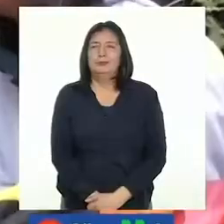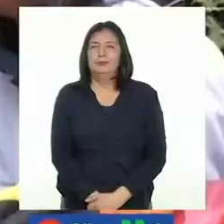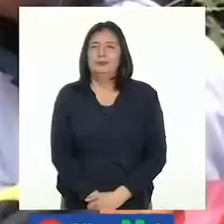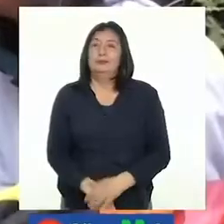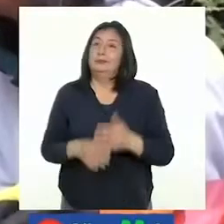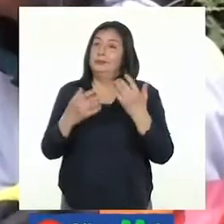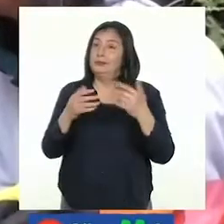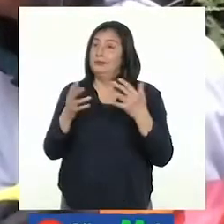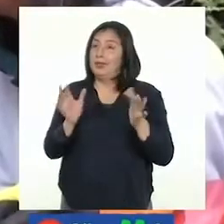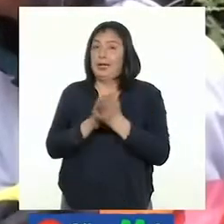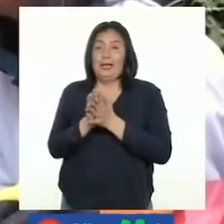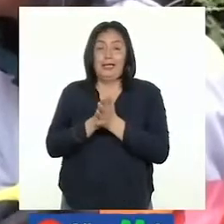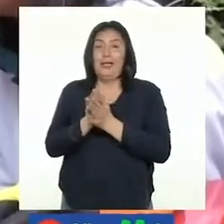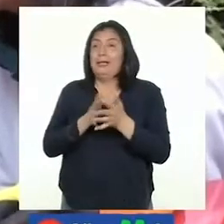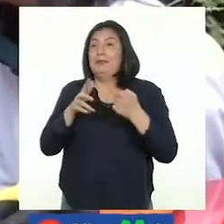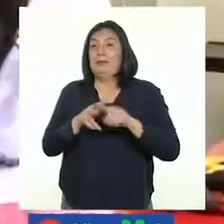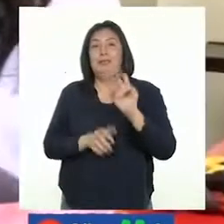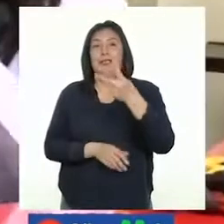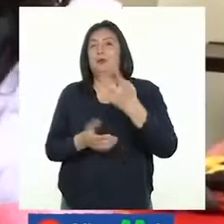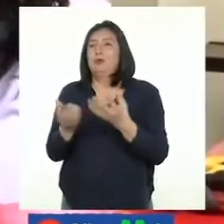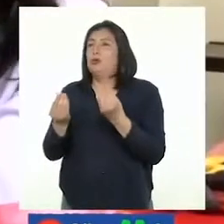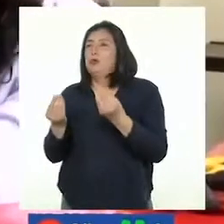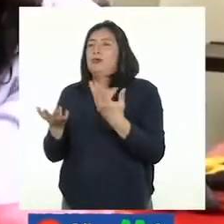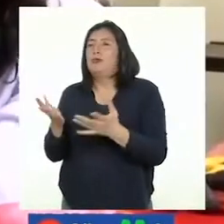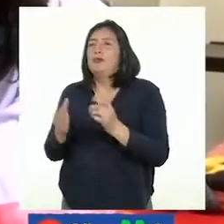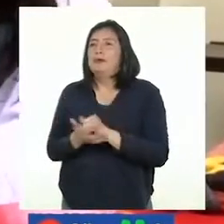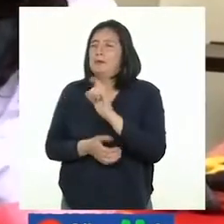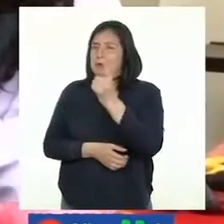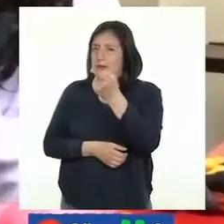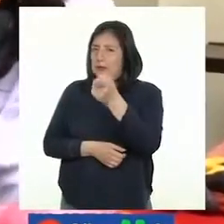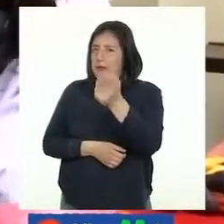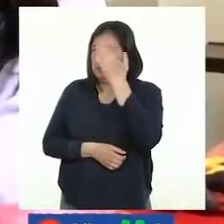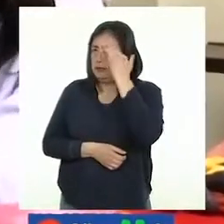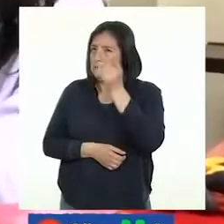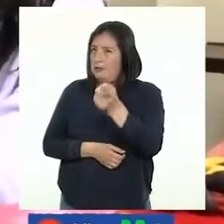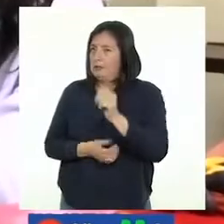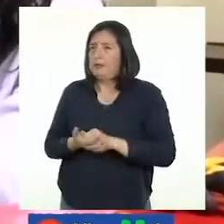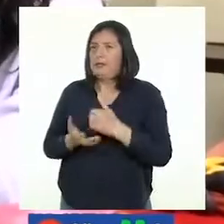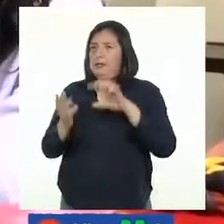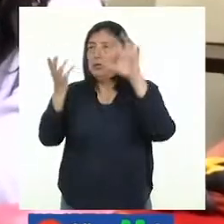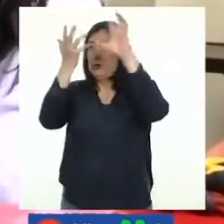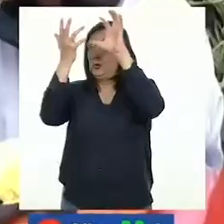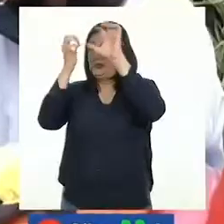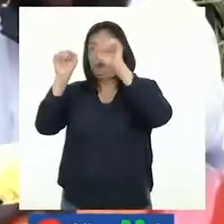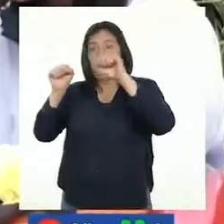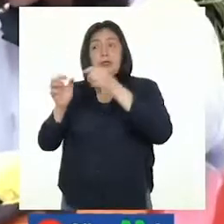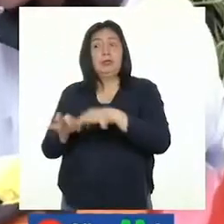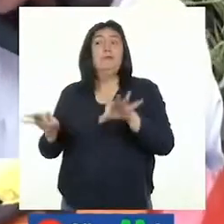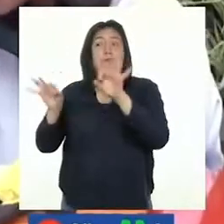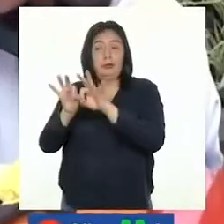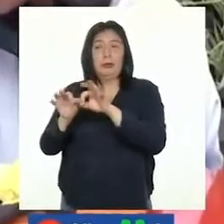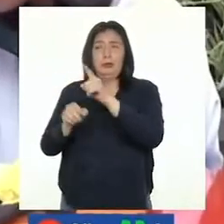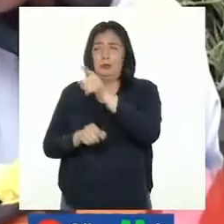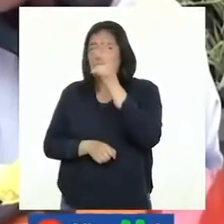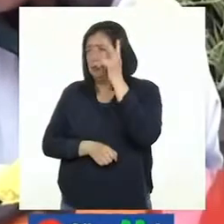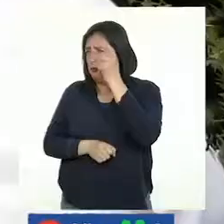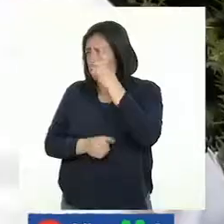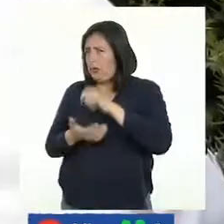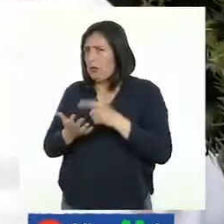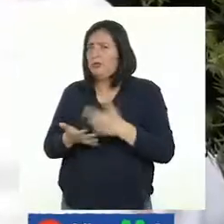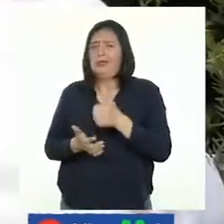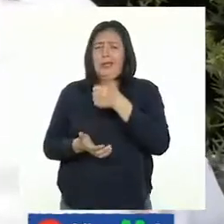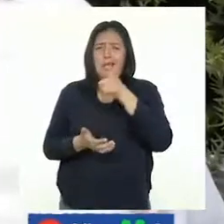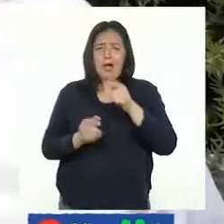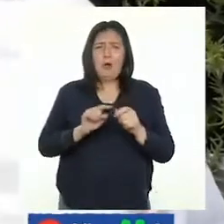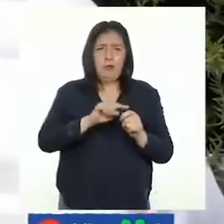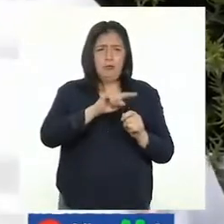Y bueno, ya comencemos la segunda parte del reto. ¿Cómo va a ser? Primero, quiero que sepas que las nubes son súper importantes. ¿Has escuchado hablar del ciclo del agua? Sí,